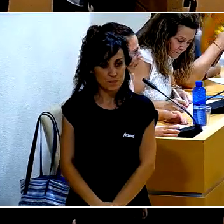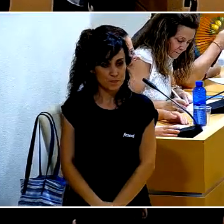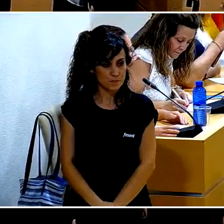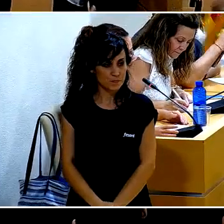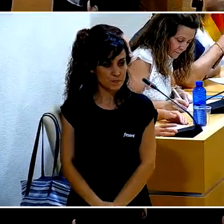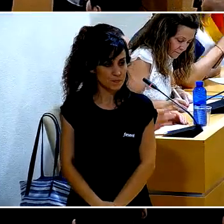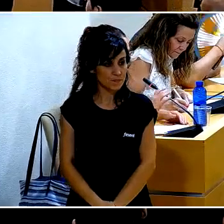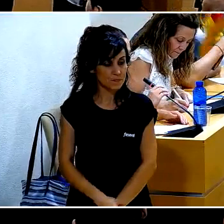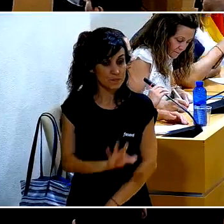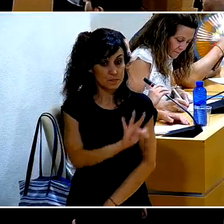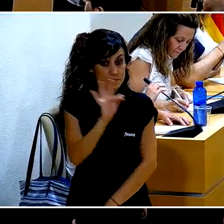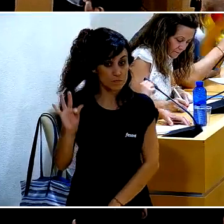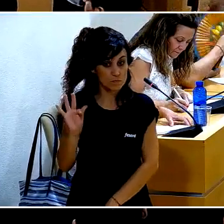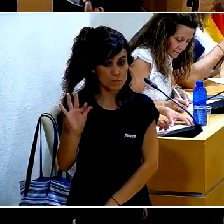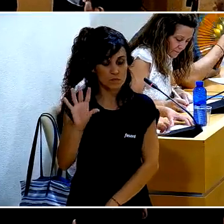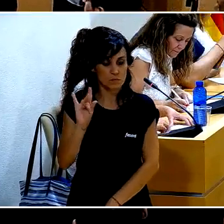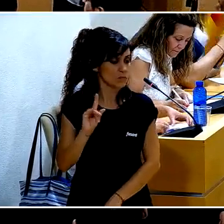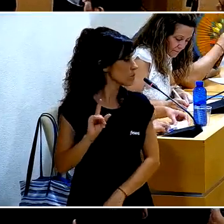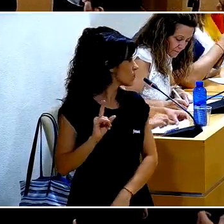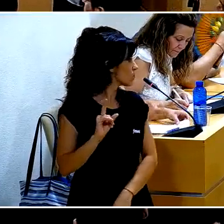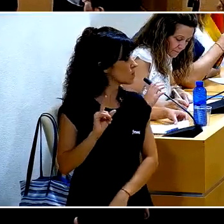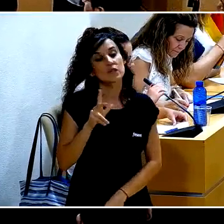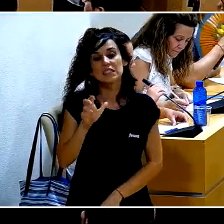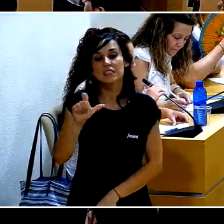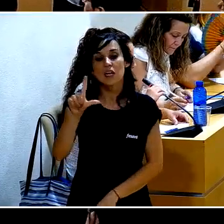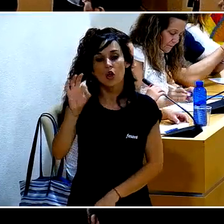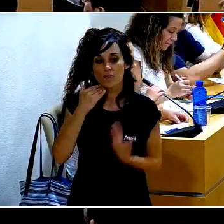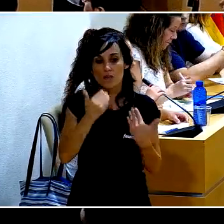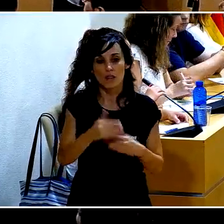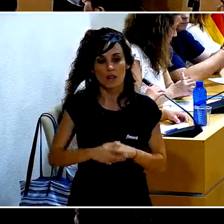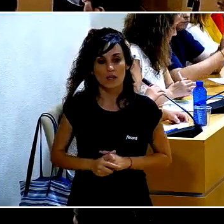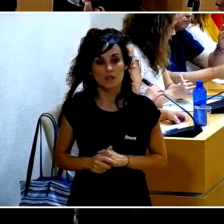¿Alguna otra palabra? ¿Chelo, sí. Otra zona, como han escrito? Gracias, señora alcaldesa.